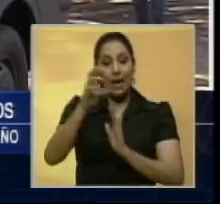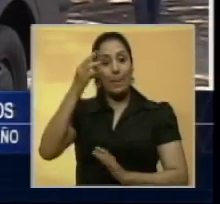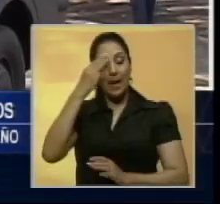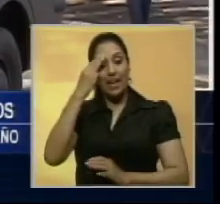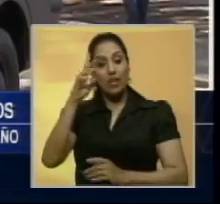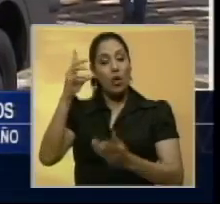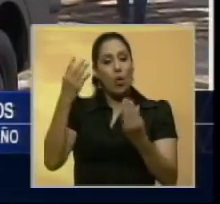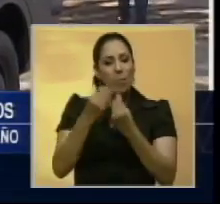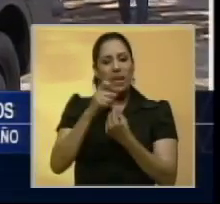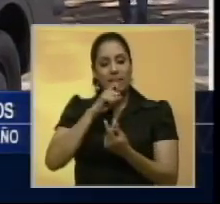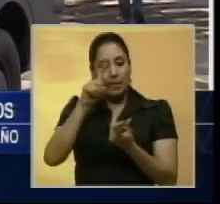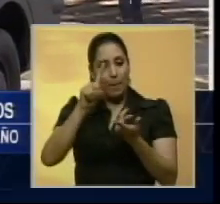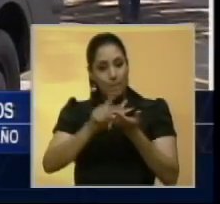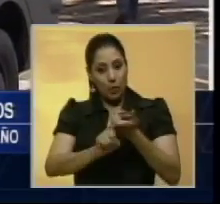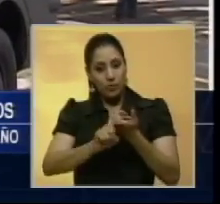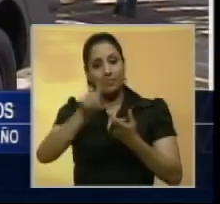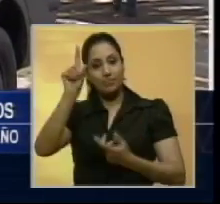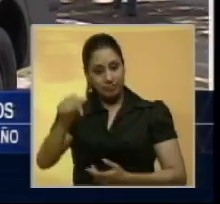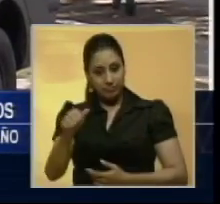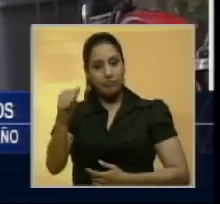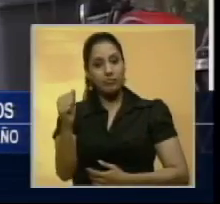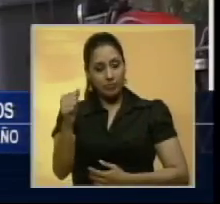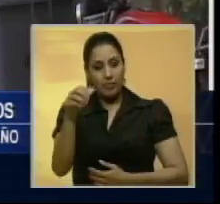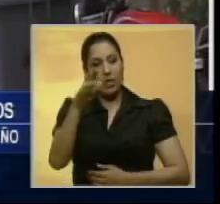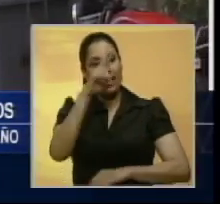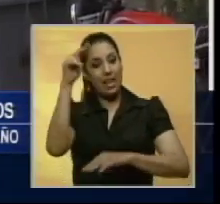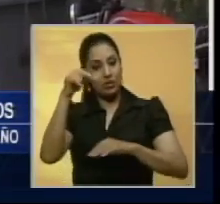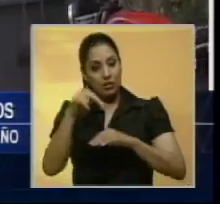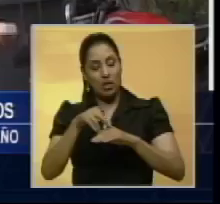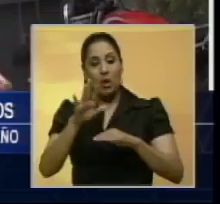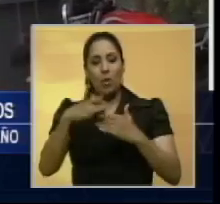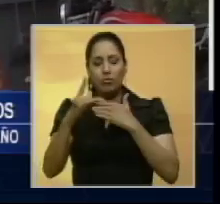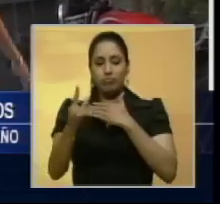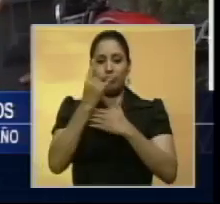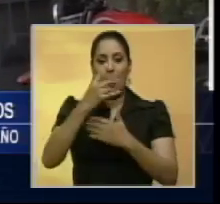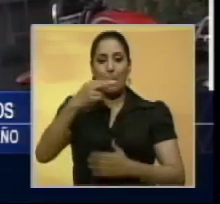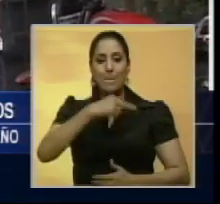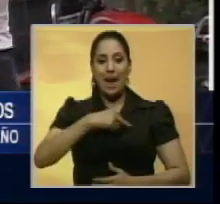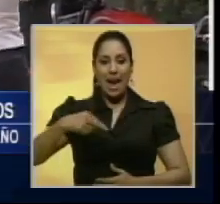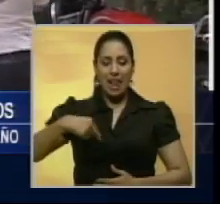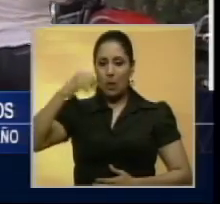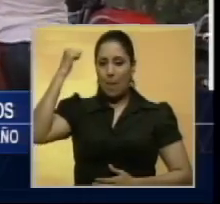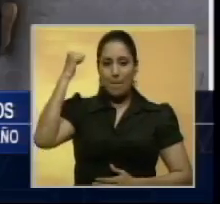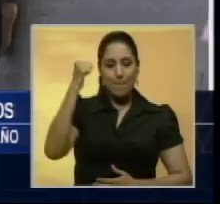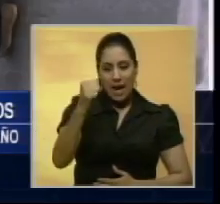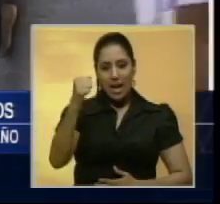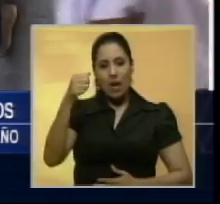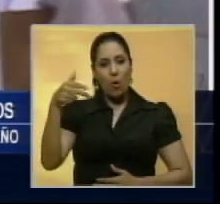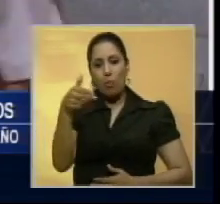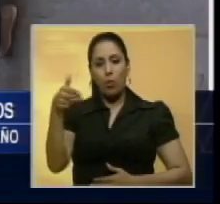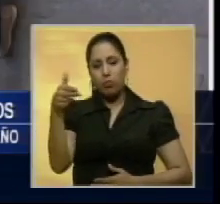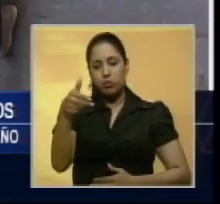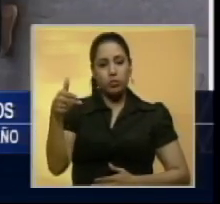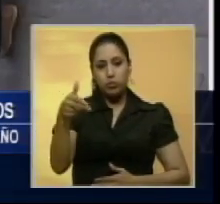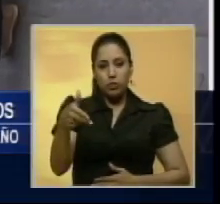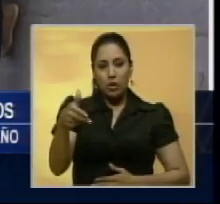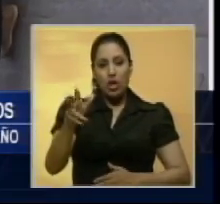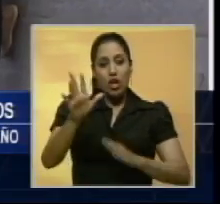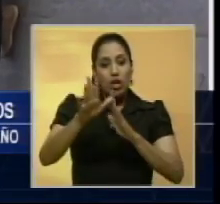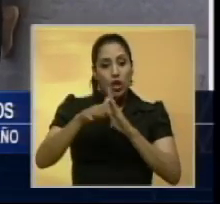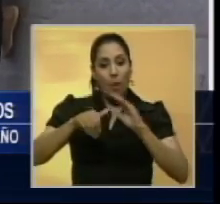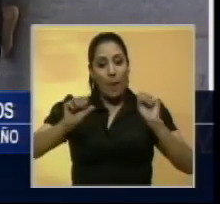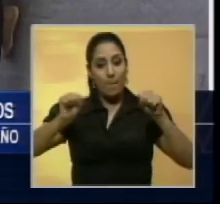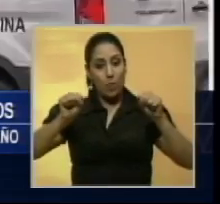esposa Gisnel Guillén, también oficial, pero de la Policía Nacional, cuando delincuentes asesinaron al uniformado, disparándole y le